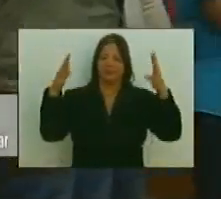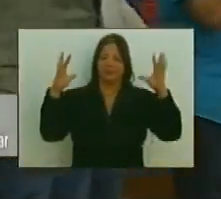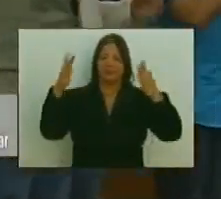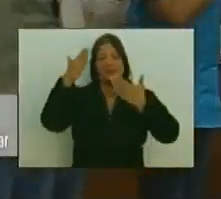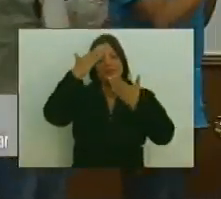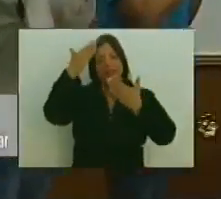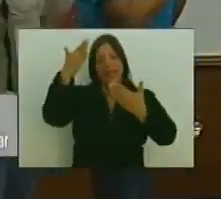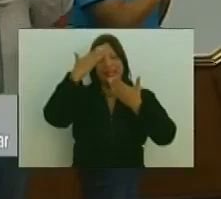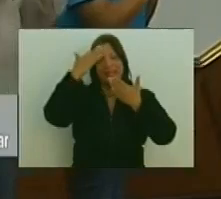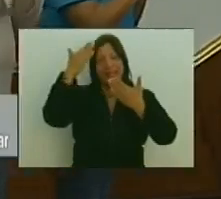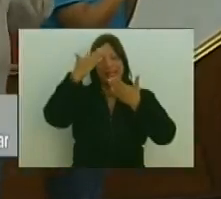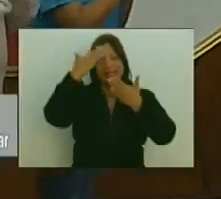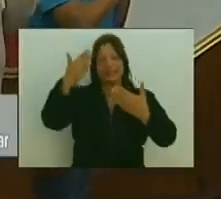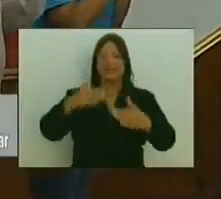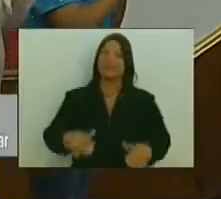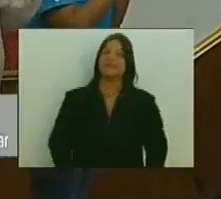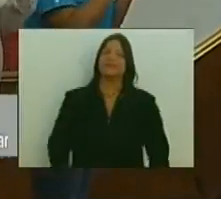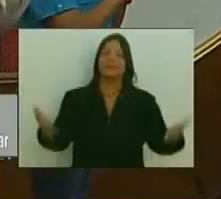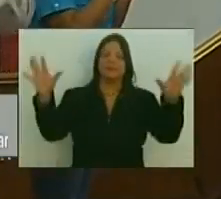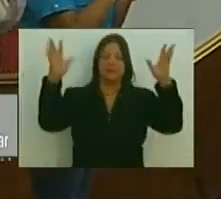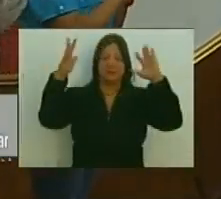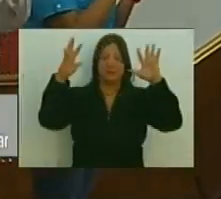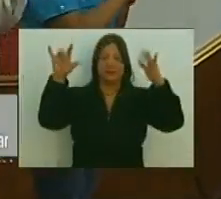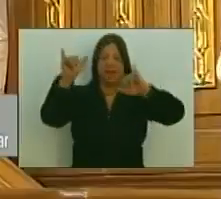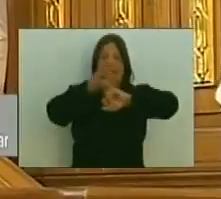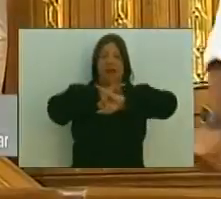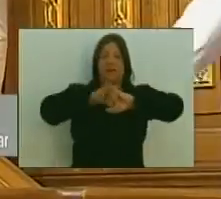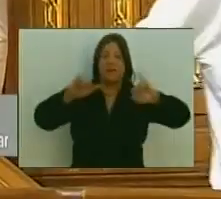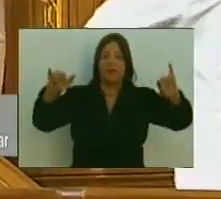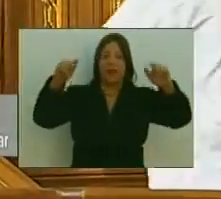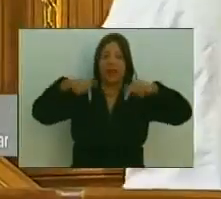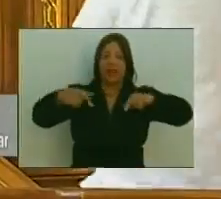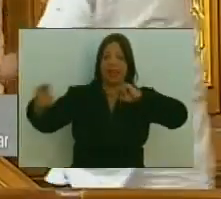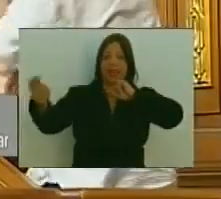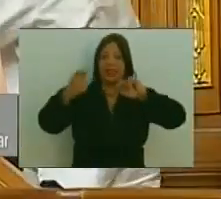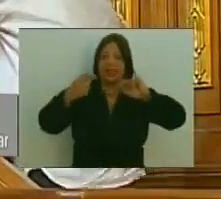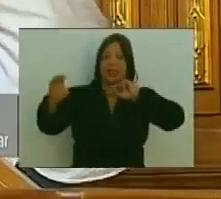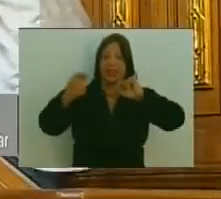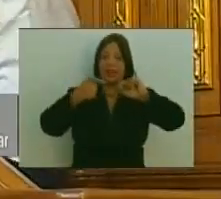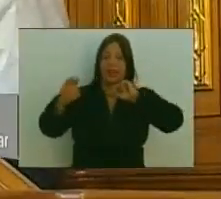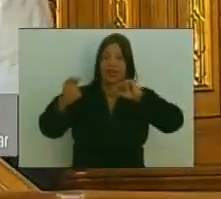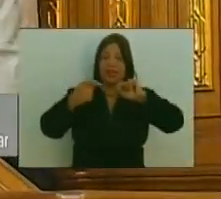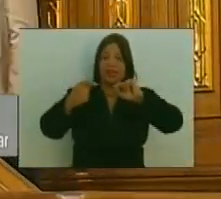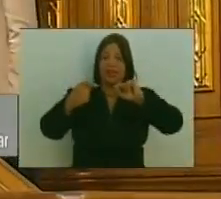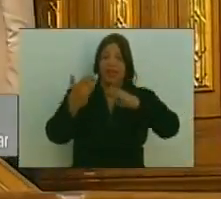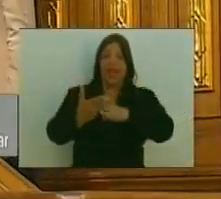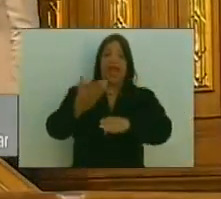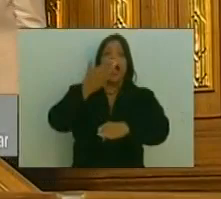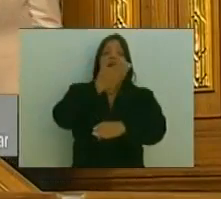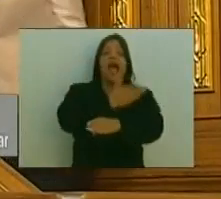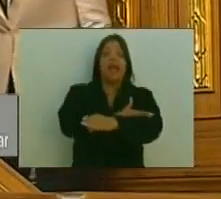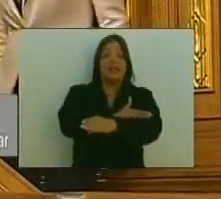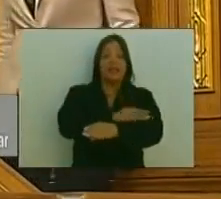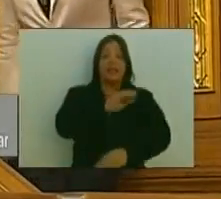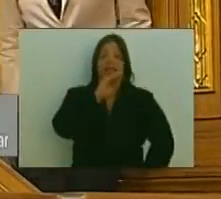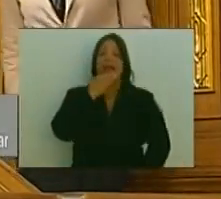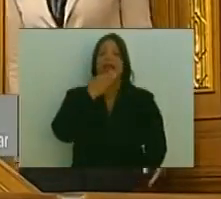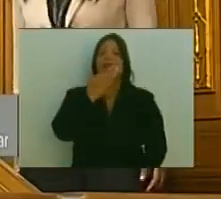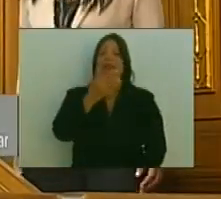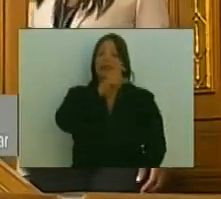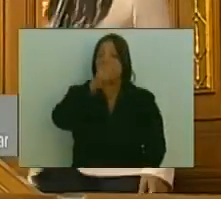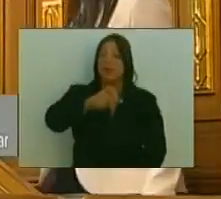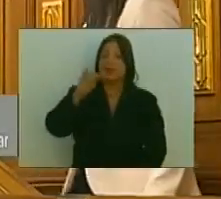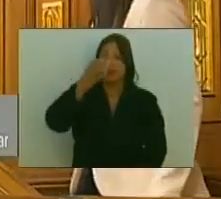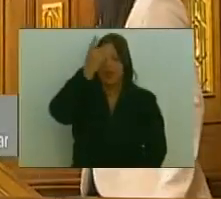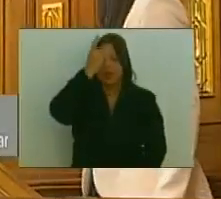Gracias, María Gabriela. Yo voy a dar por culminado este debate, pero no sin antes agradecer a las personas